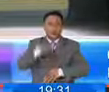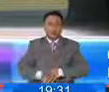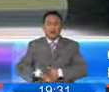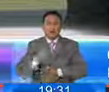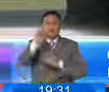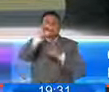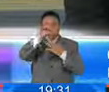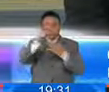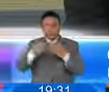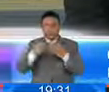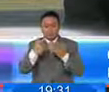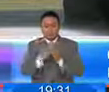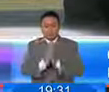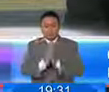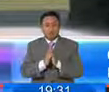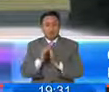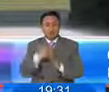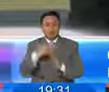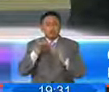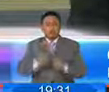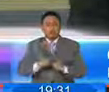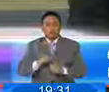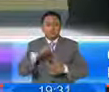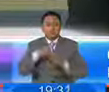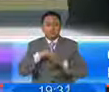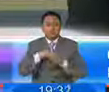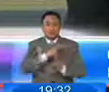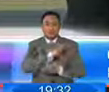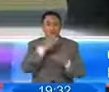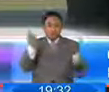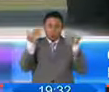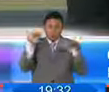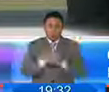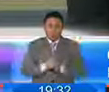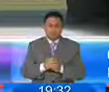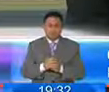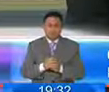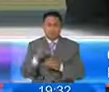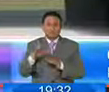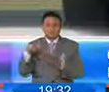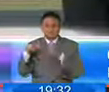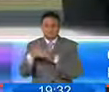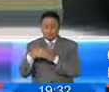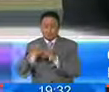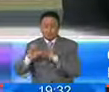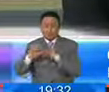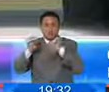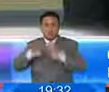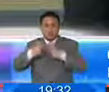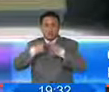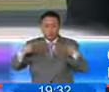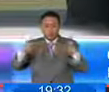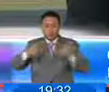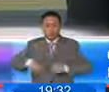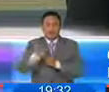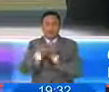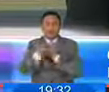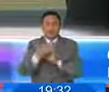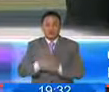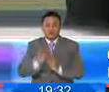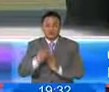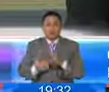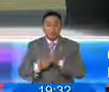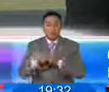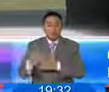el fin de pedir un cupo para estudiar en la Universidad de Guayaquil. El Departamento de Comunicación emitió un boletín de prensa en el que se informó que se abrirá una nueva